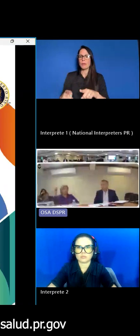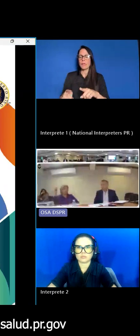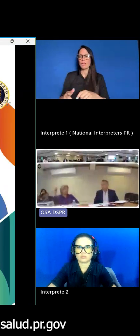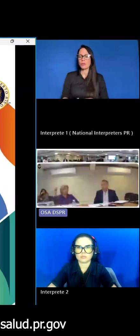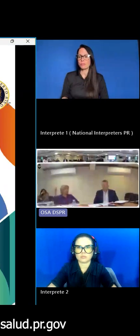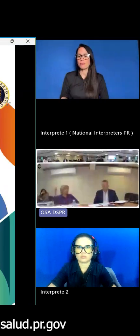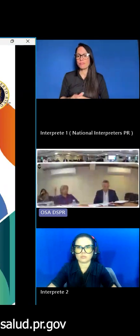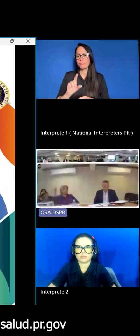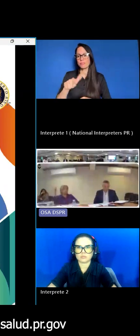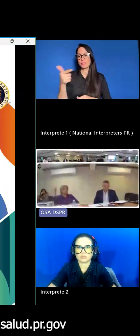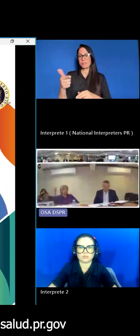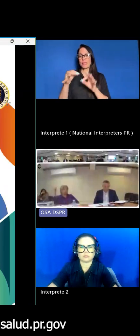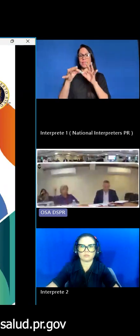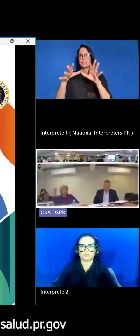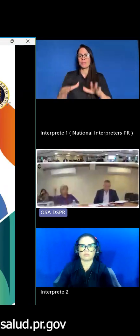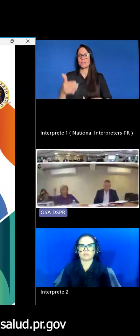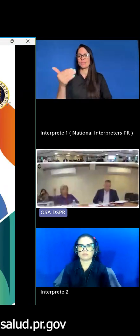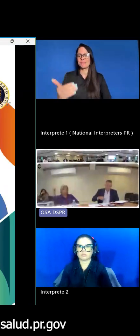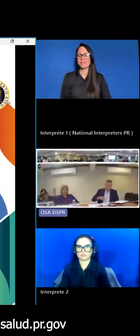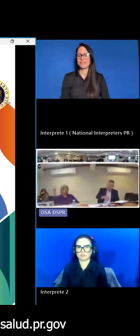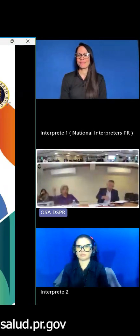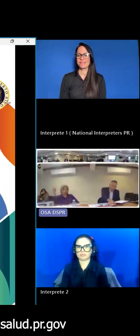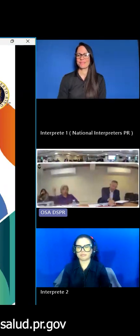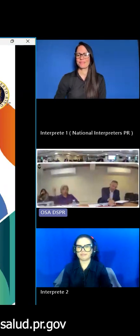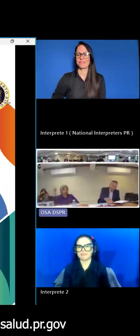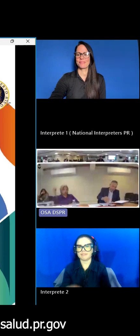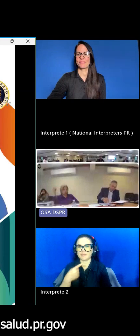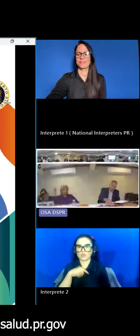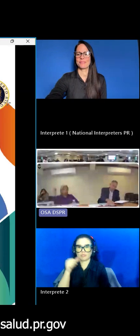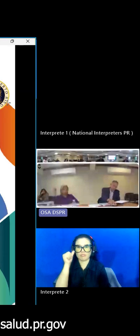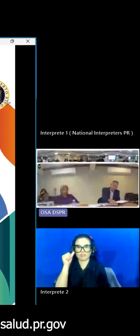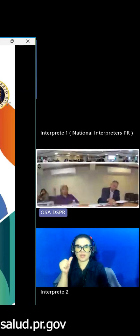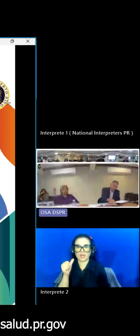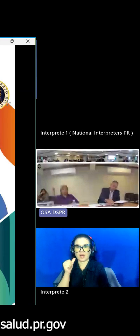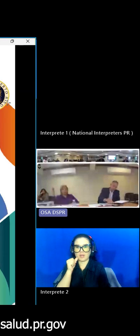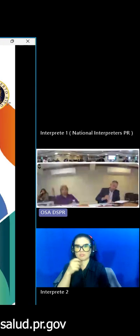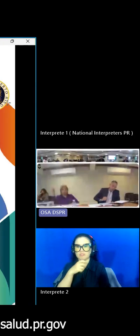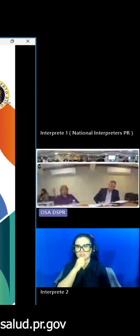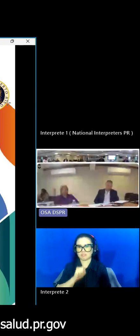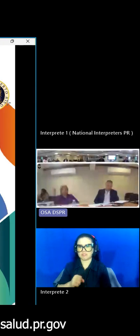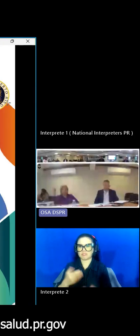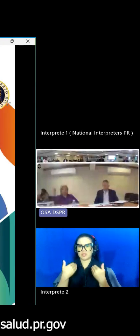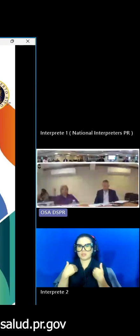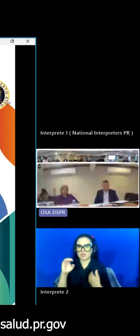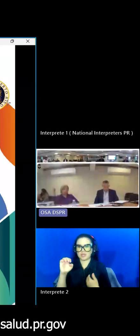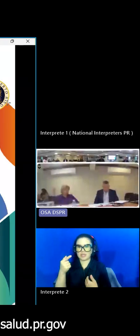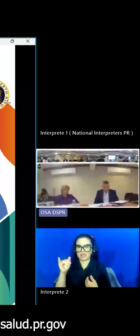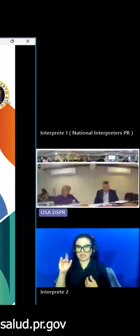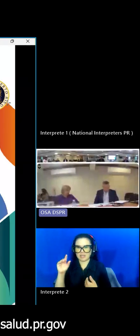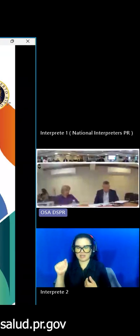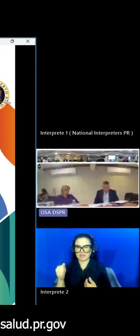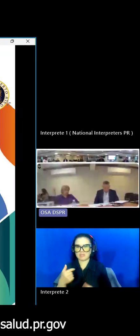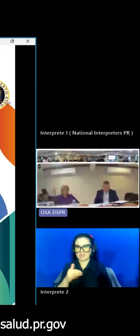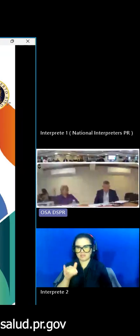Nosotros los adultos mayores tenemos en las Égidas, una de mis encomiendas, en las Égidas